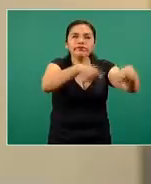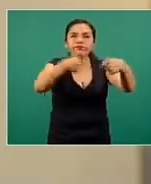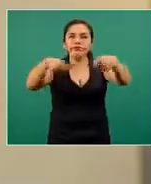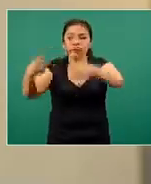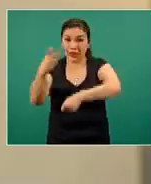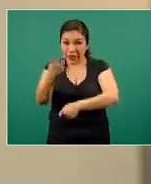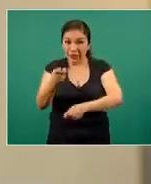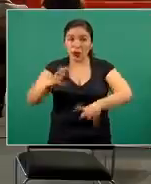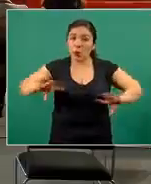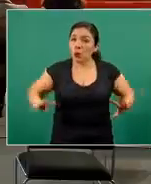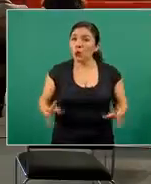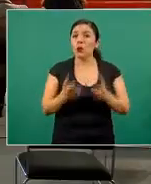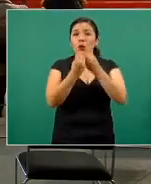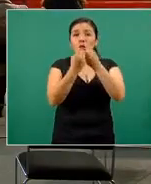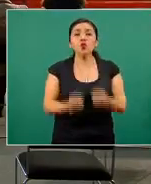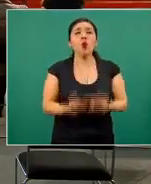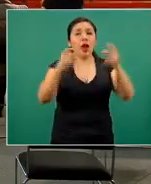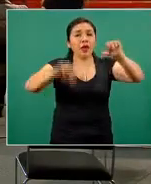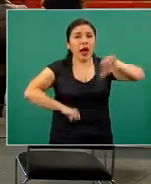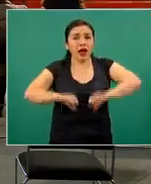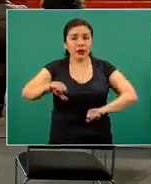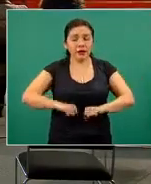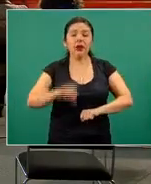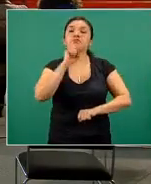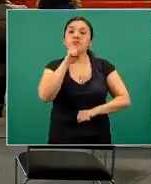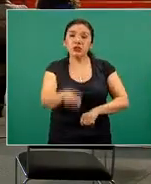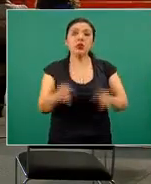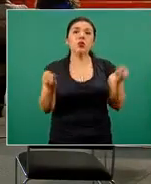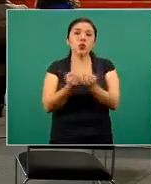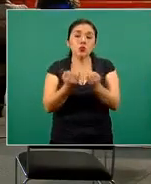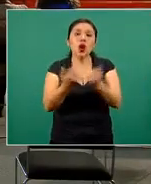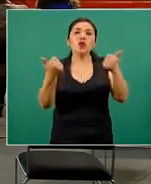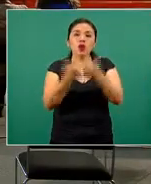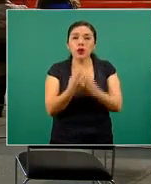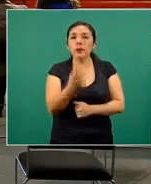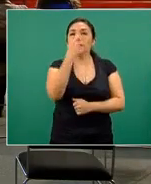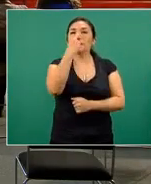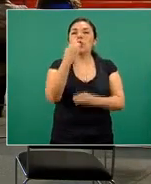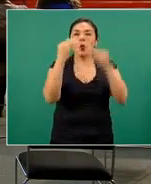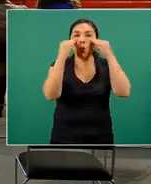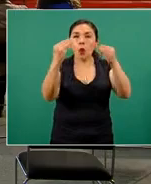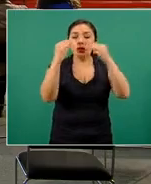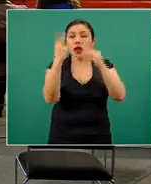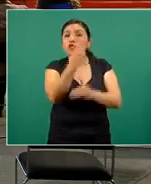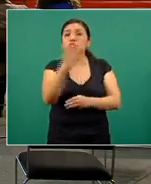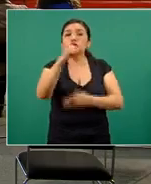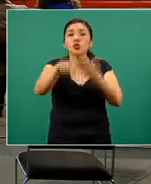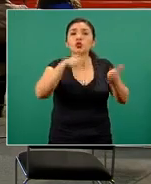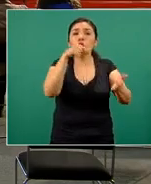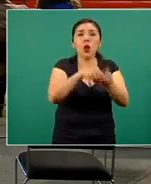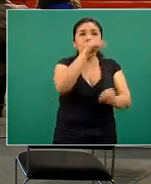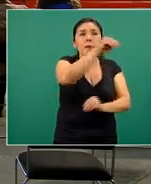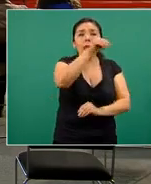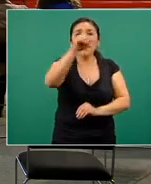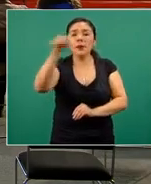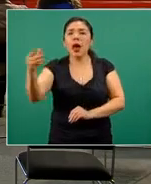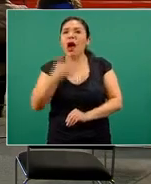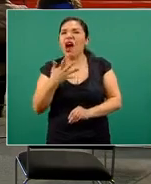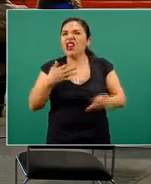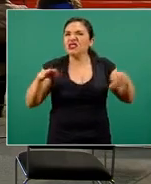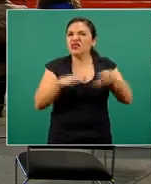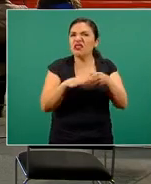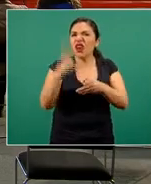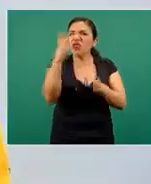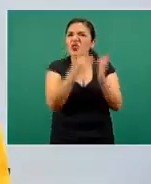el conjunto de actividades también pues la toma de muestras en 200 sitios, donde tenemos casi